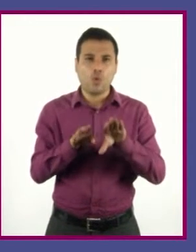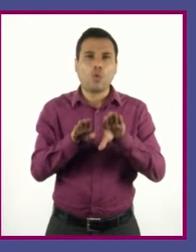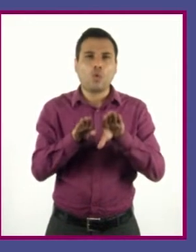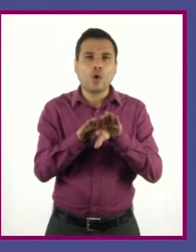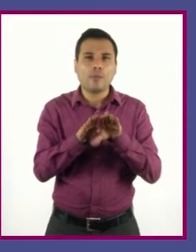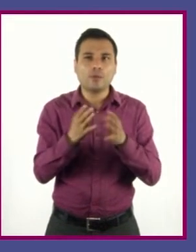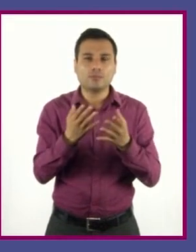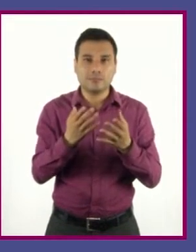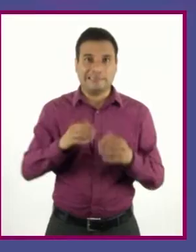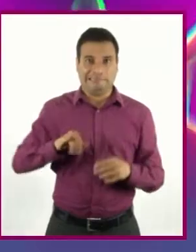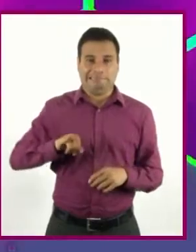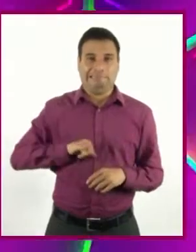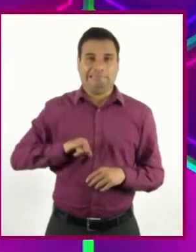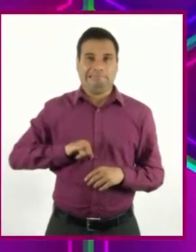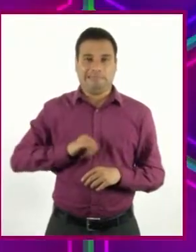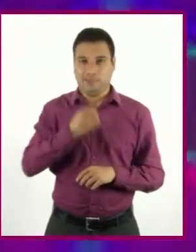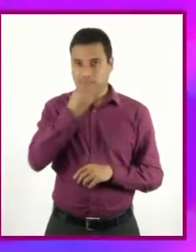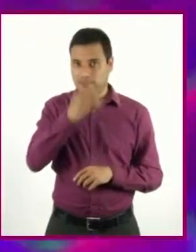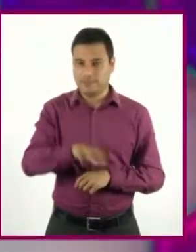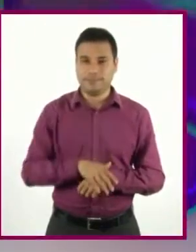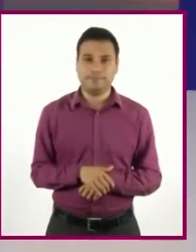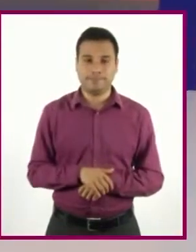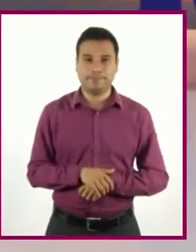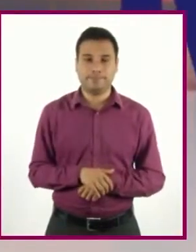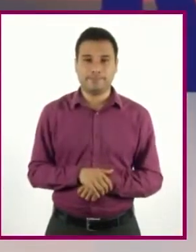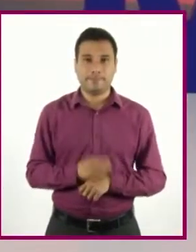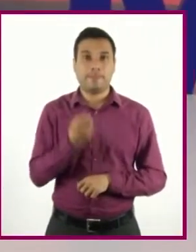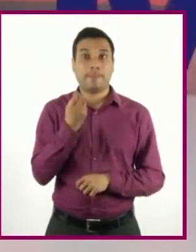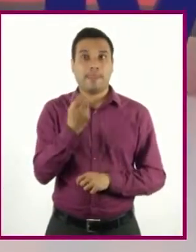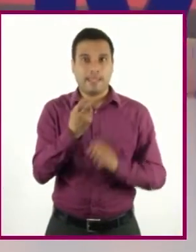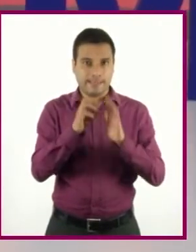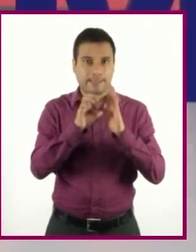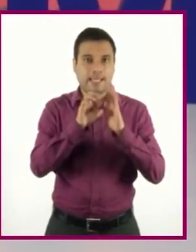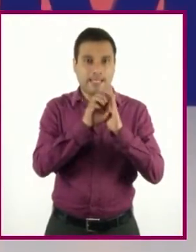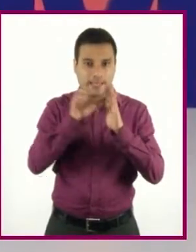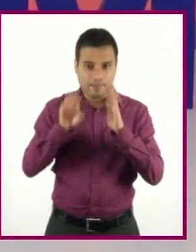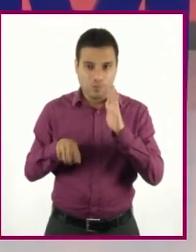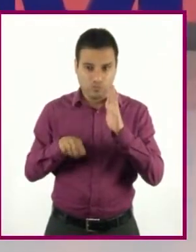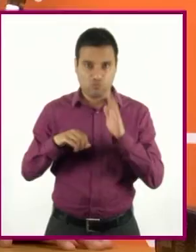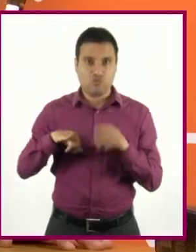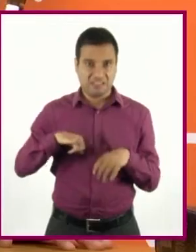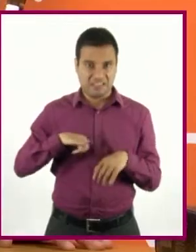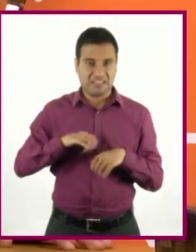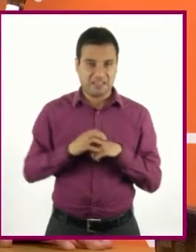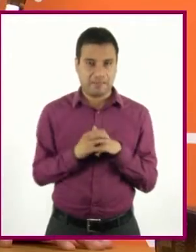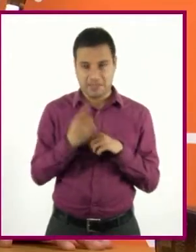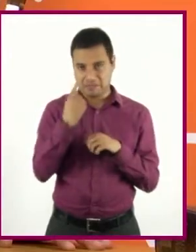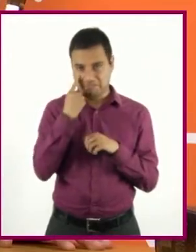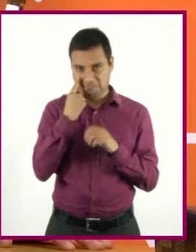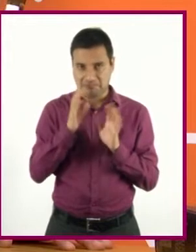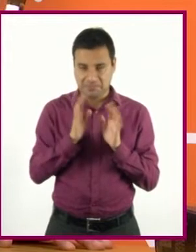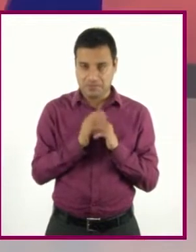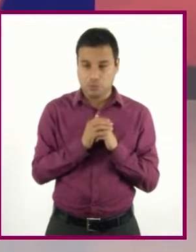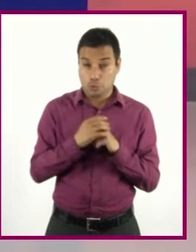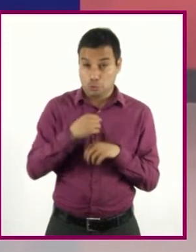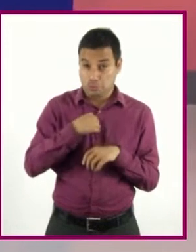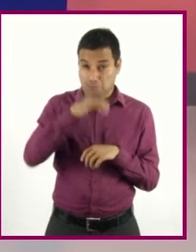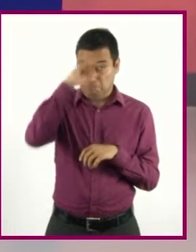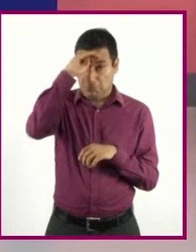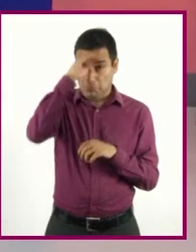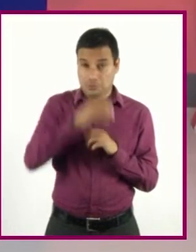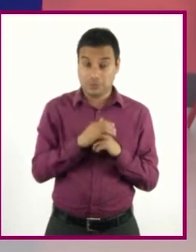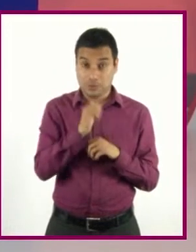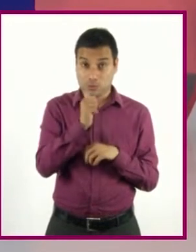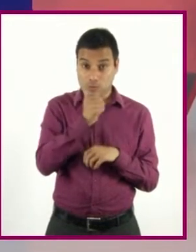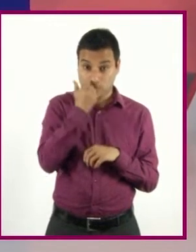resulte interesante. Profesor, este ejemplo me parece bastante interesante. Creo que propondría que los